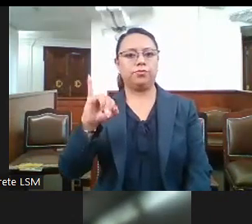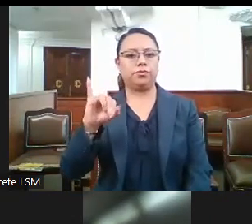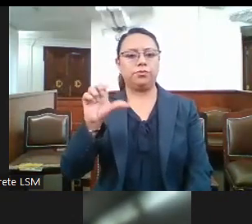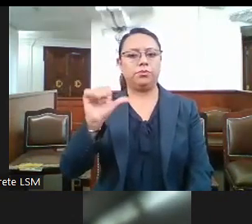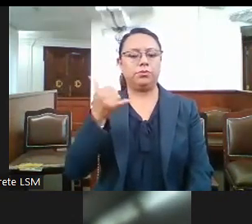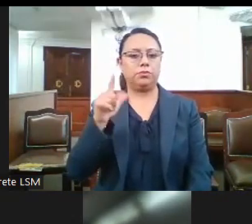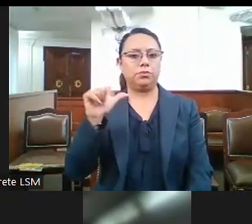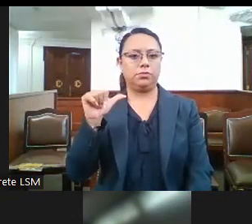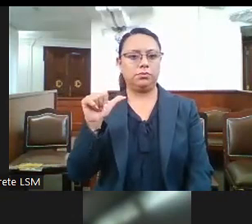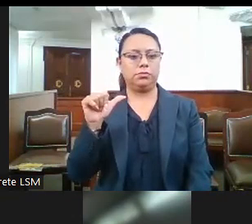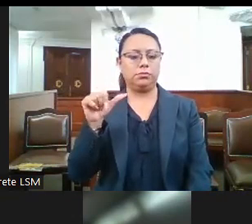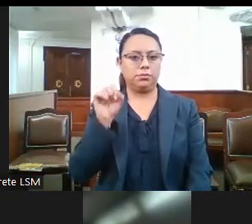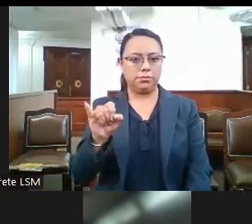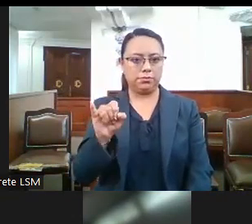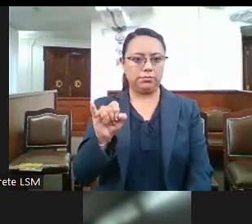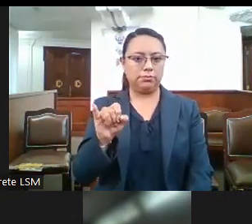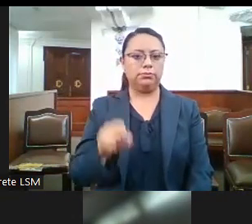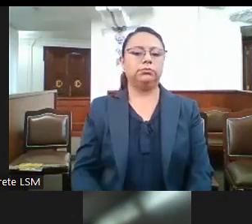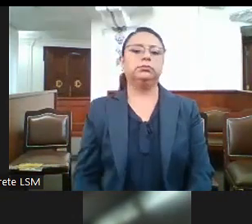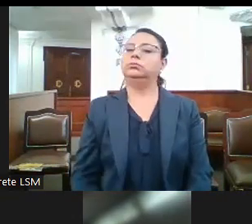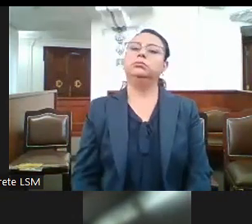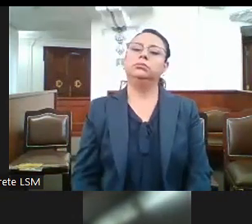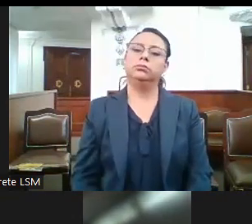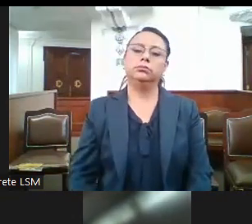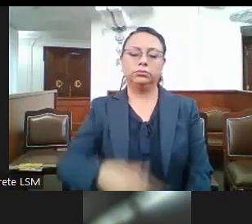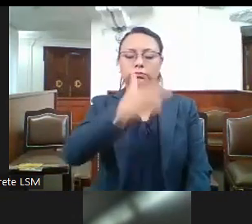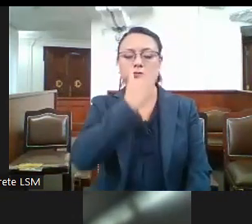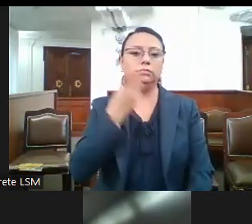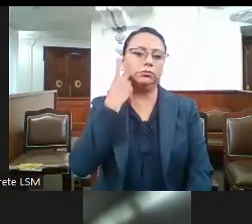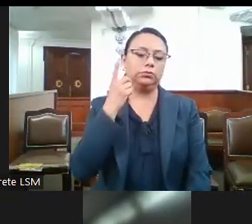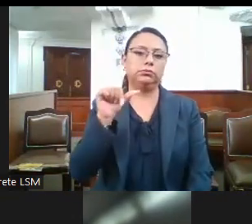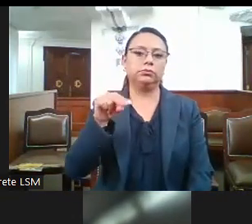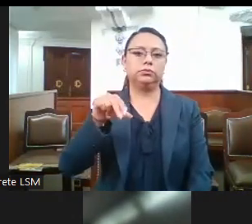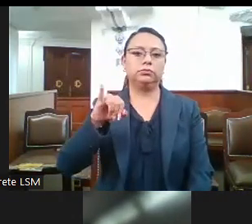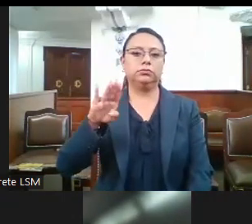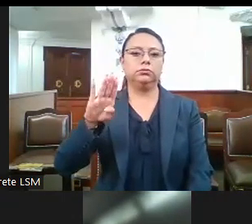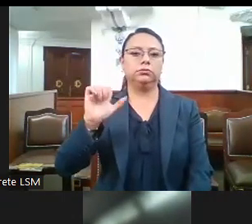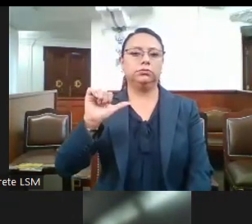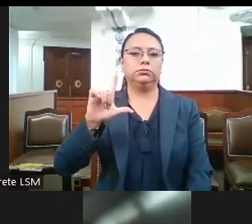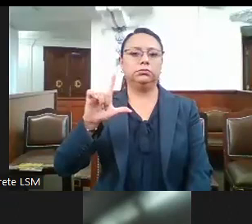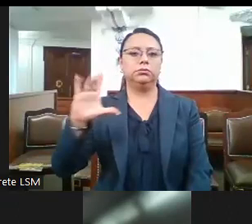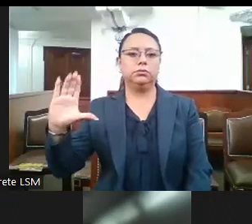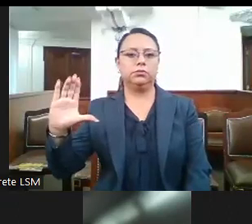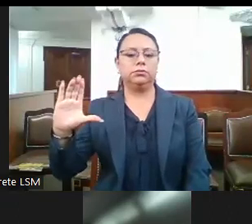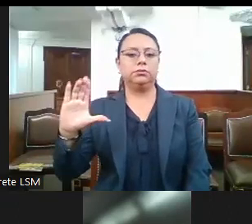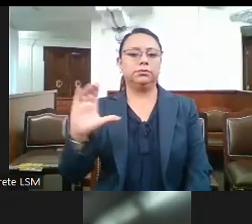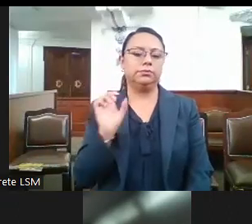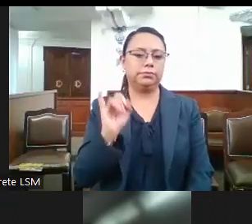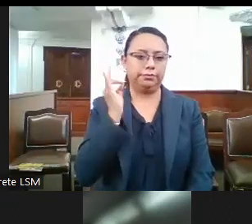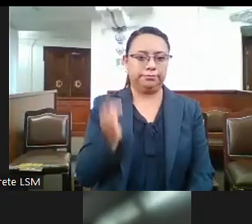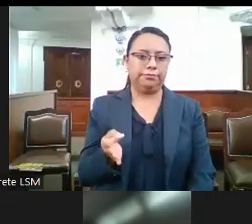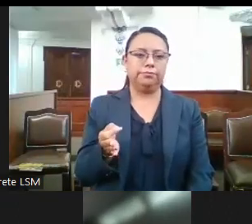Ayala Zúñiga, a favor. Gracias. Diputado Aníbal Alejandro Cáñez Morales. Cañas Morales a